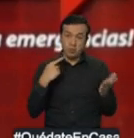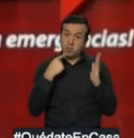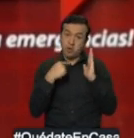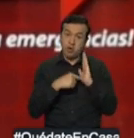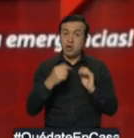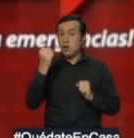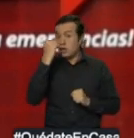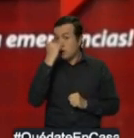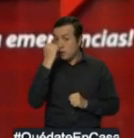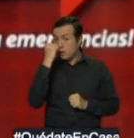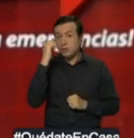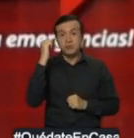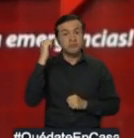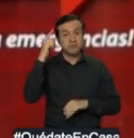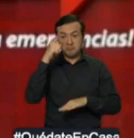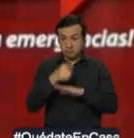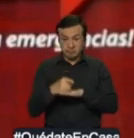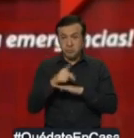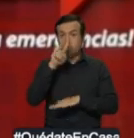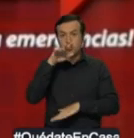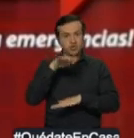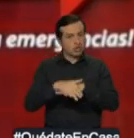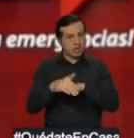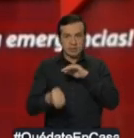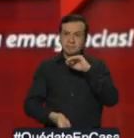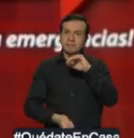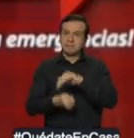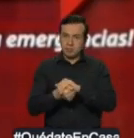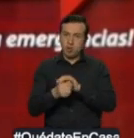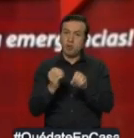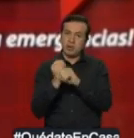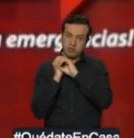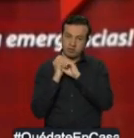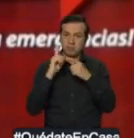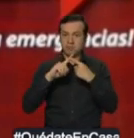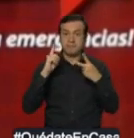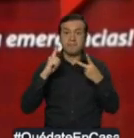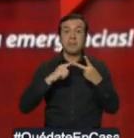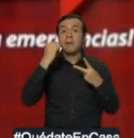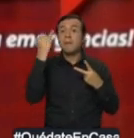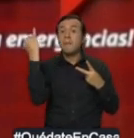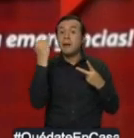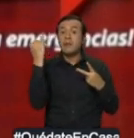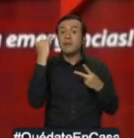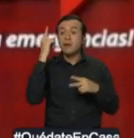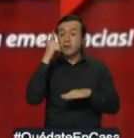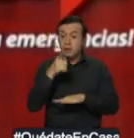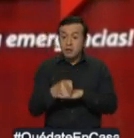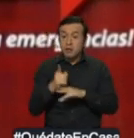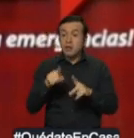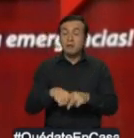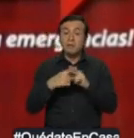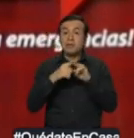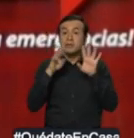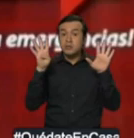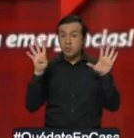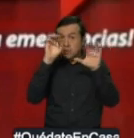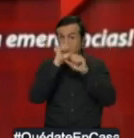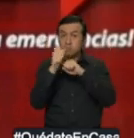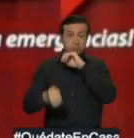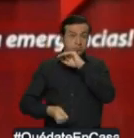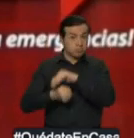rojo entonces el toque de queda se aplicará desde las 2 de la tarde si es que es verde el toque de queda empieza a las 9 de la noche